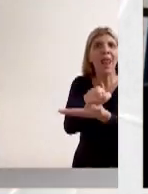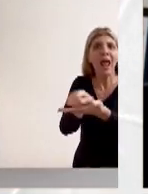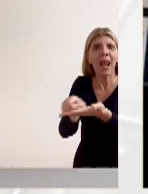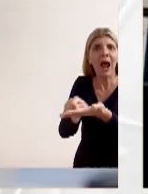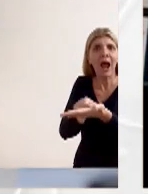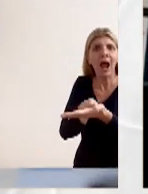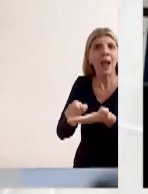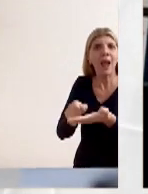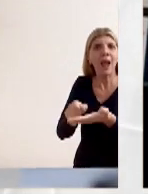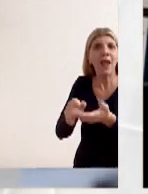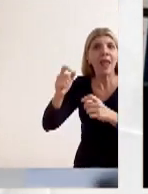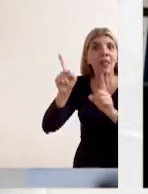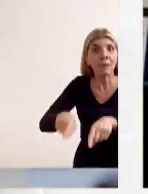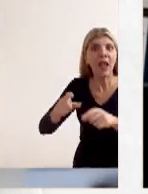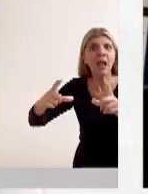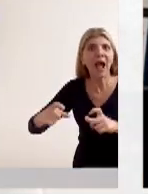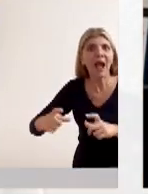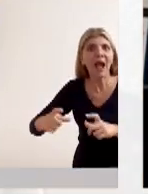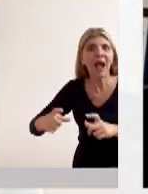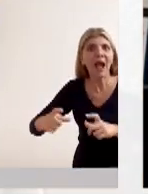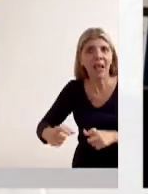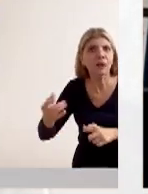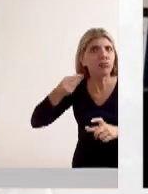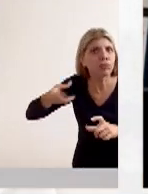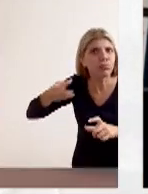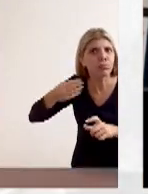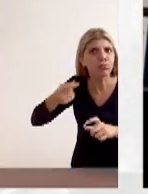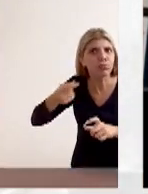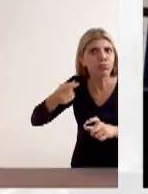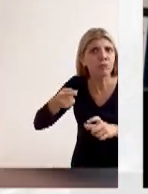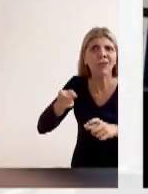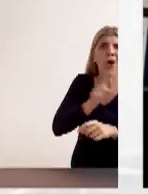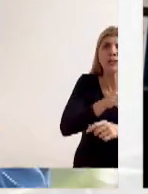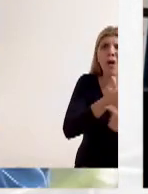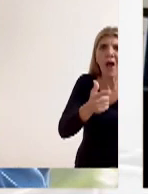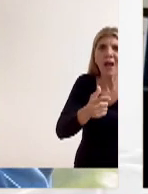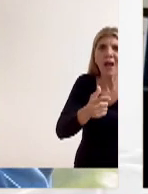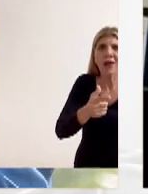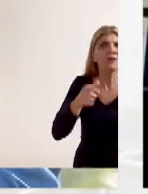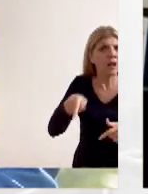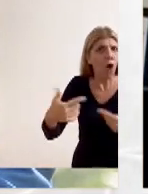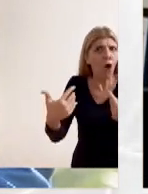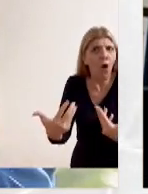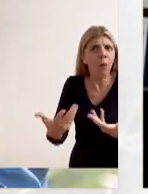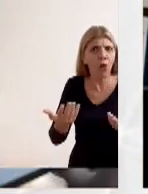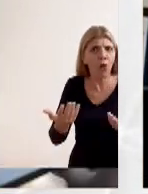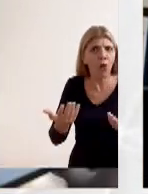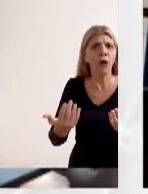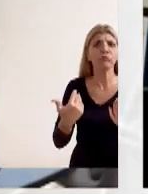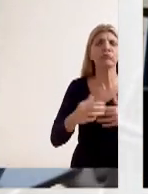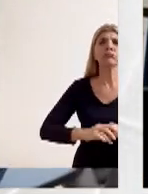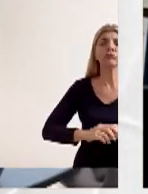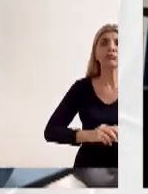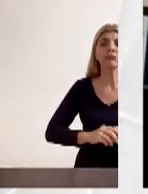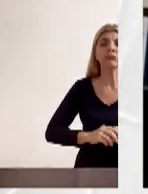poder dar voz a lo que pasa y al trabajo que hace, a mí me encanta tratar de aprovechar porque es entre